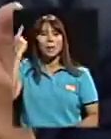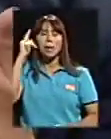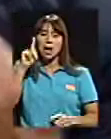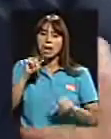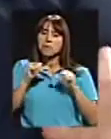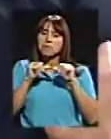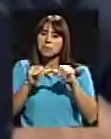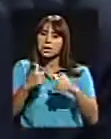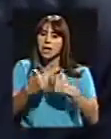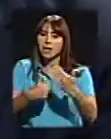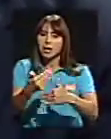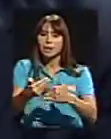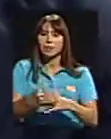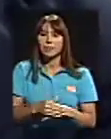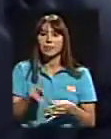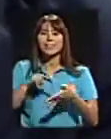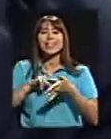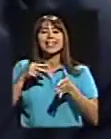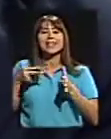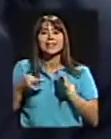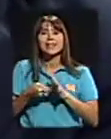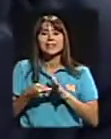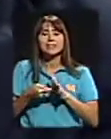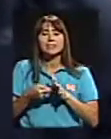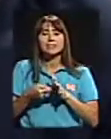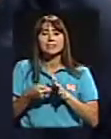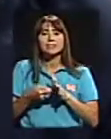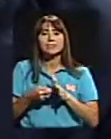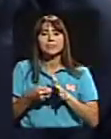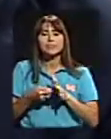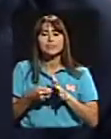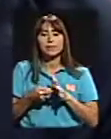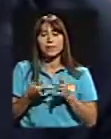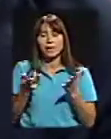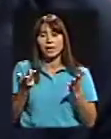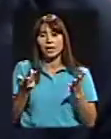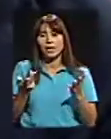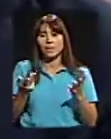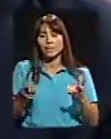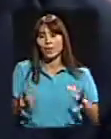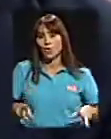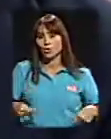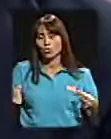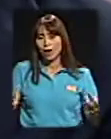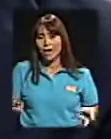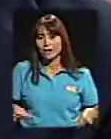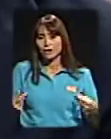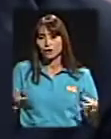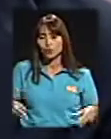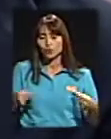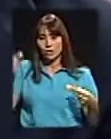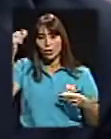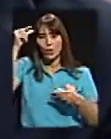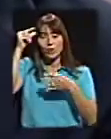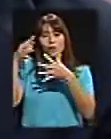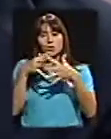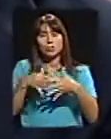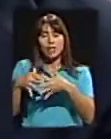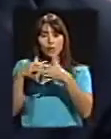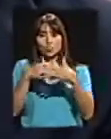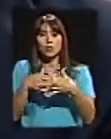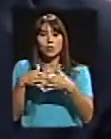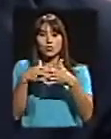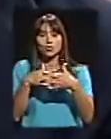adelante. ¿Quiere decir esto que los gastos del gobierno de los Estados Unidos se